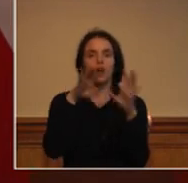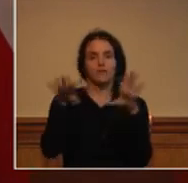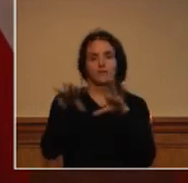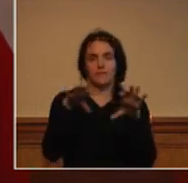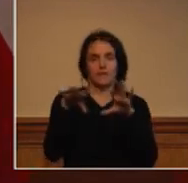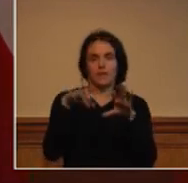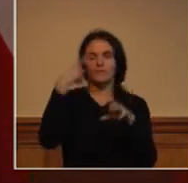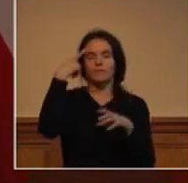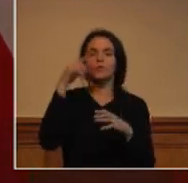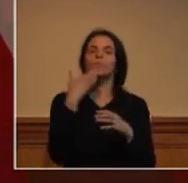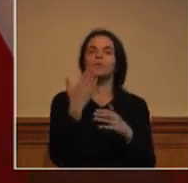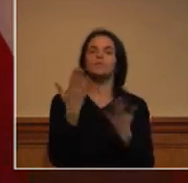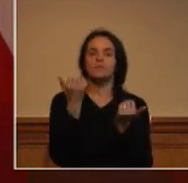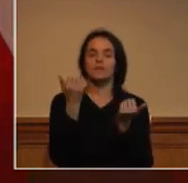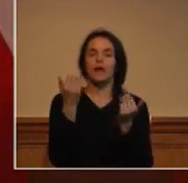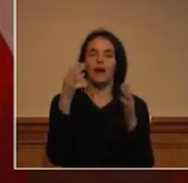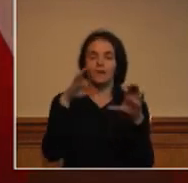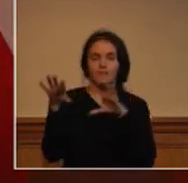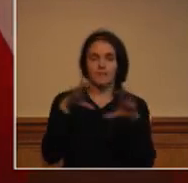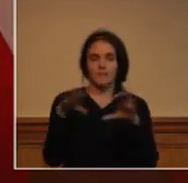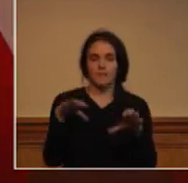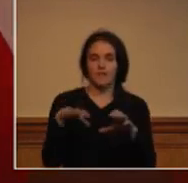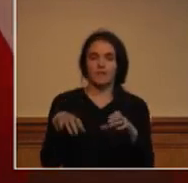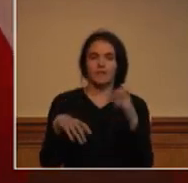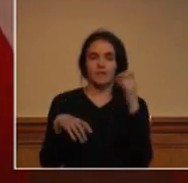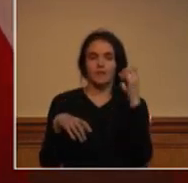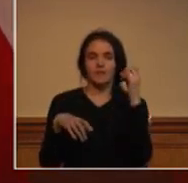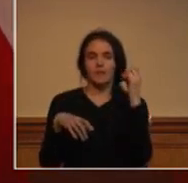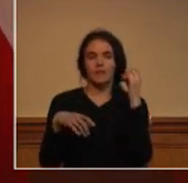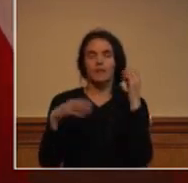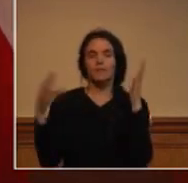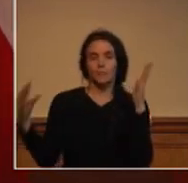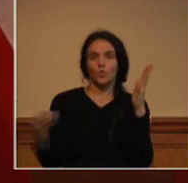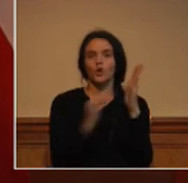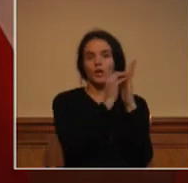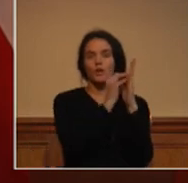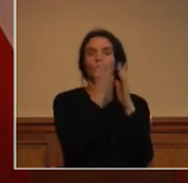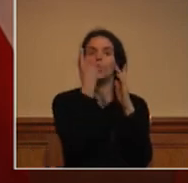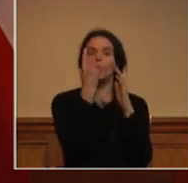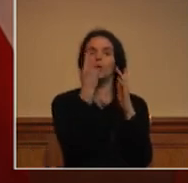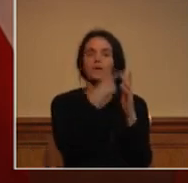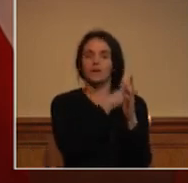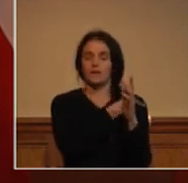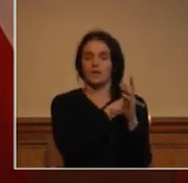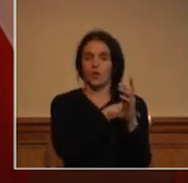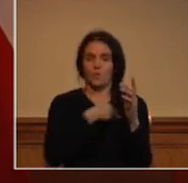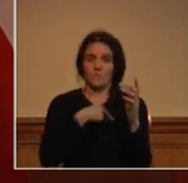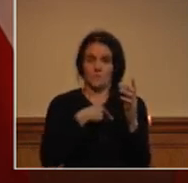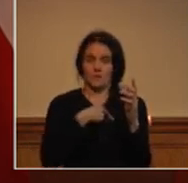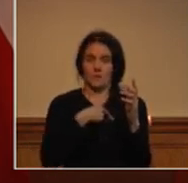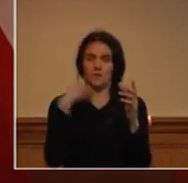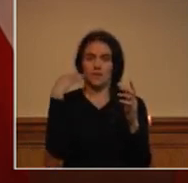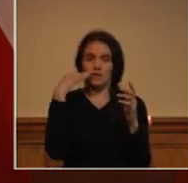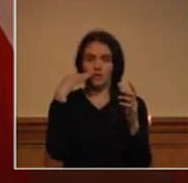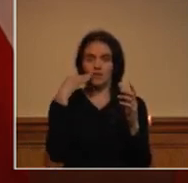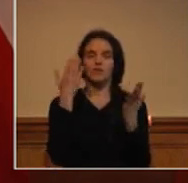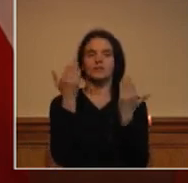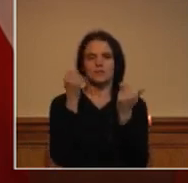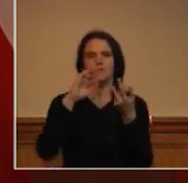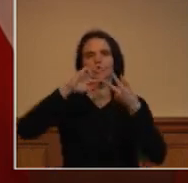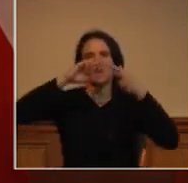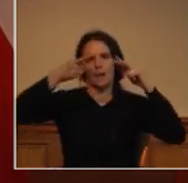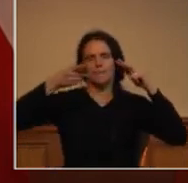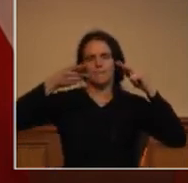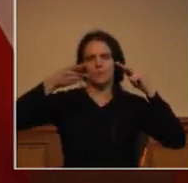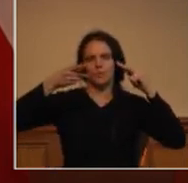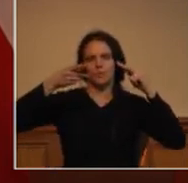cuando se necesiten actividades donde se tenga que incorporar el nombre del niño, si quiera trabajar con el nombre, vamos a tener que hacer este